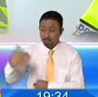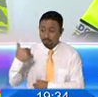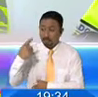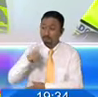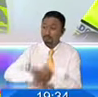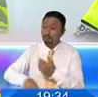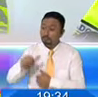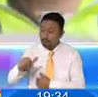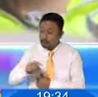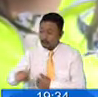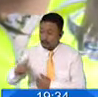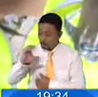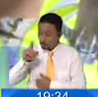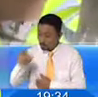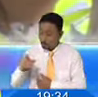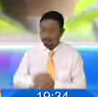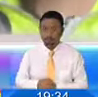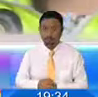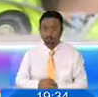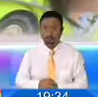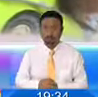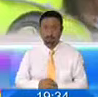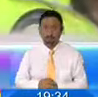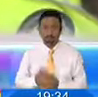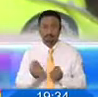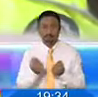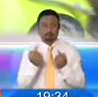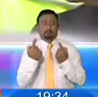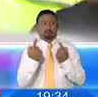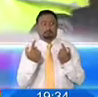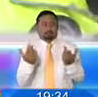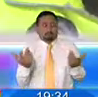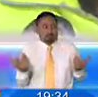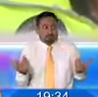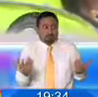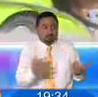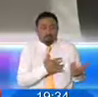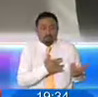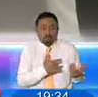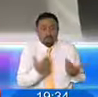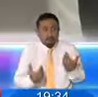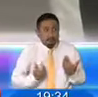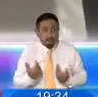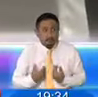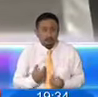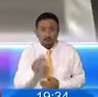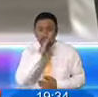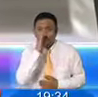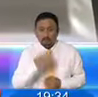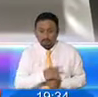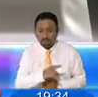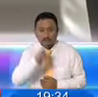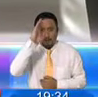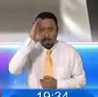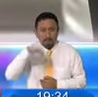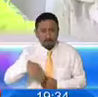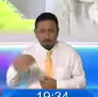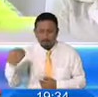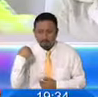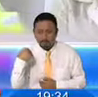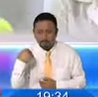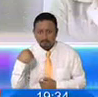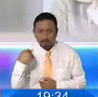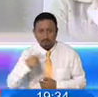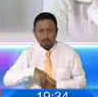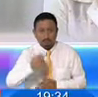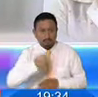la está buscando. Germán, aún sorprendido, desconcertado, pero feliz, jamás imaginó que fuesen agentes policiales quienes